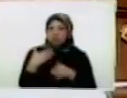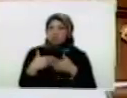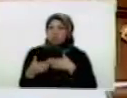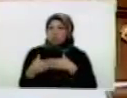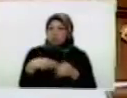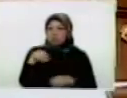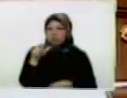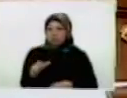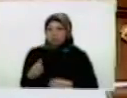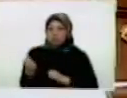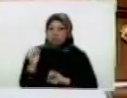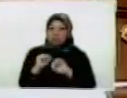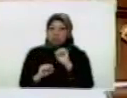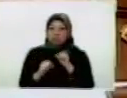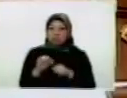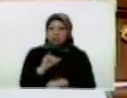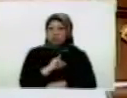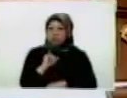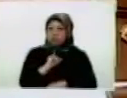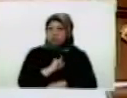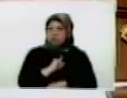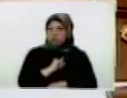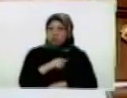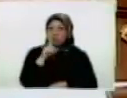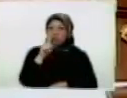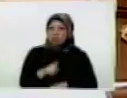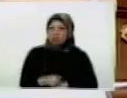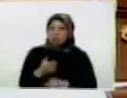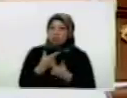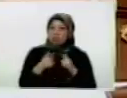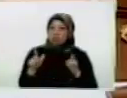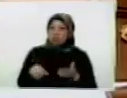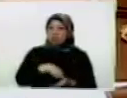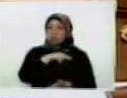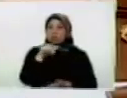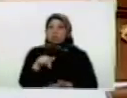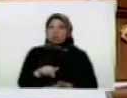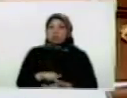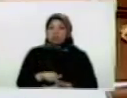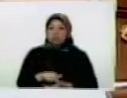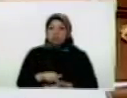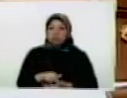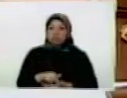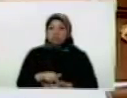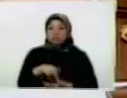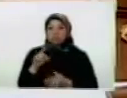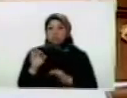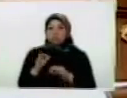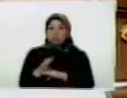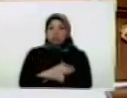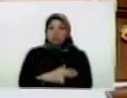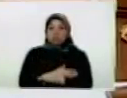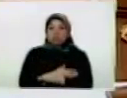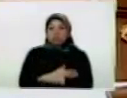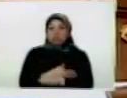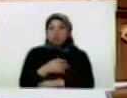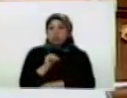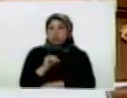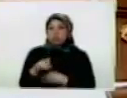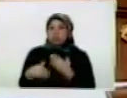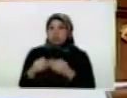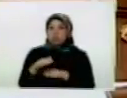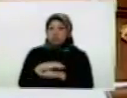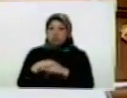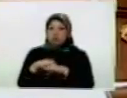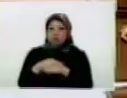circunstancia en plena defensa de su integridad territorial, así como su independencia nacional, haciendo caso omiso a las pretensiones de tutelaje desde